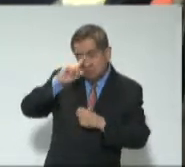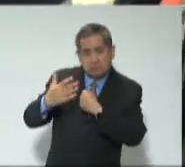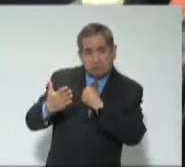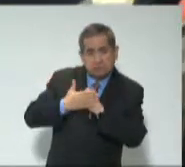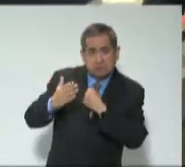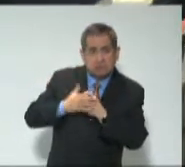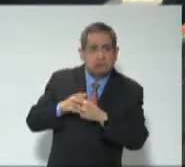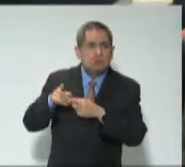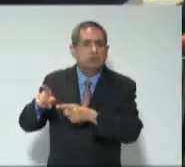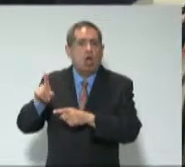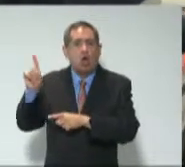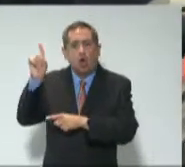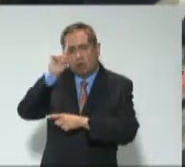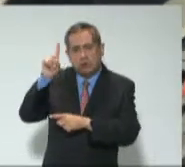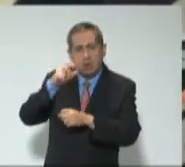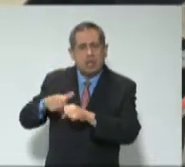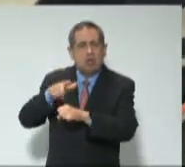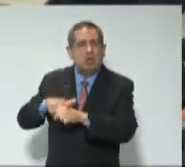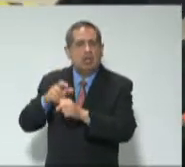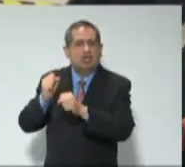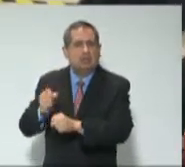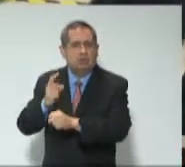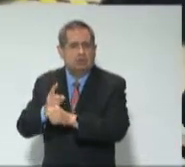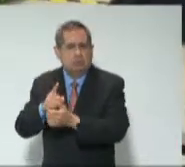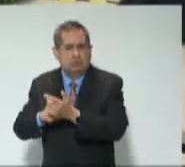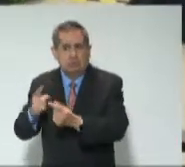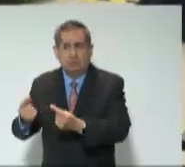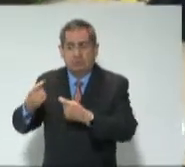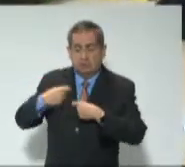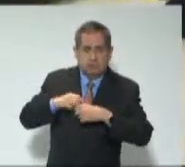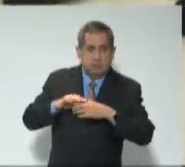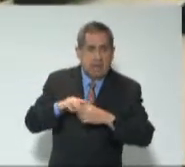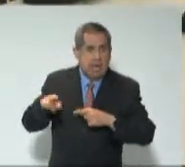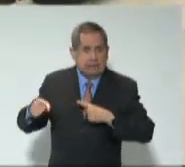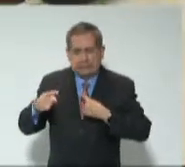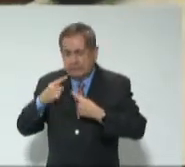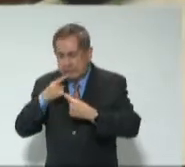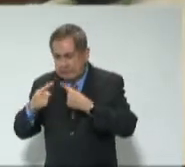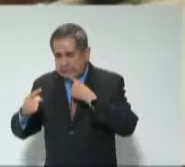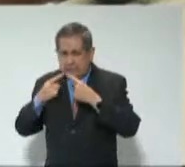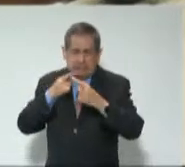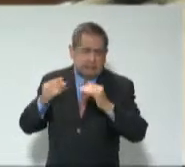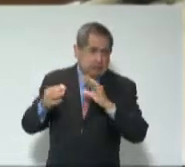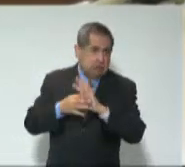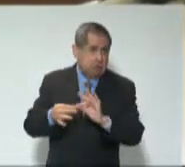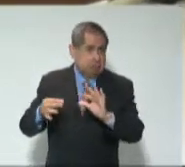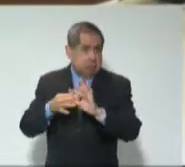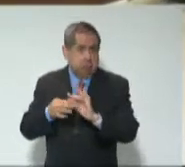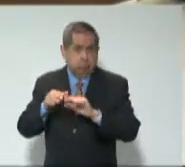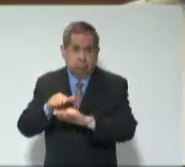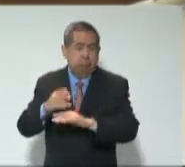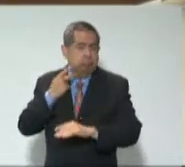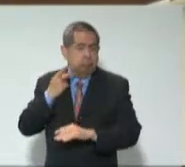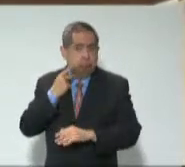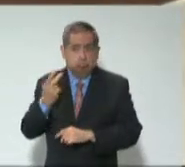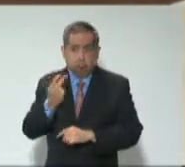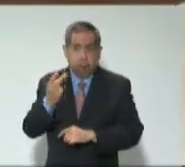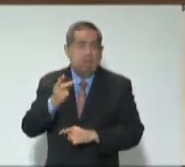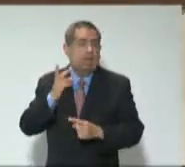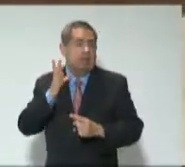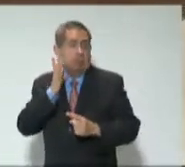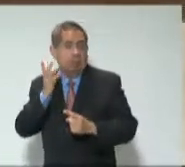consejo general de salubridad que fue una discusión amplia y un gran debate político en ambas